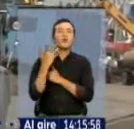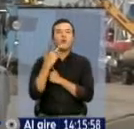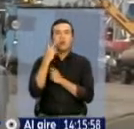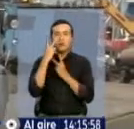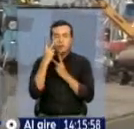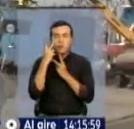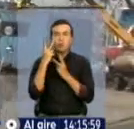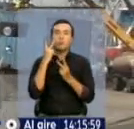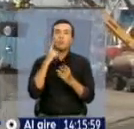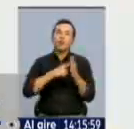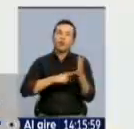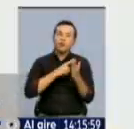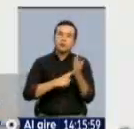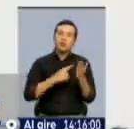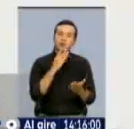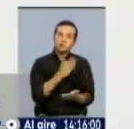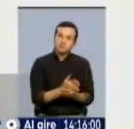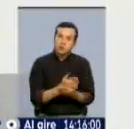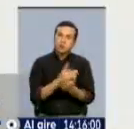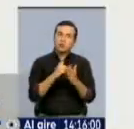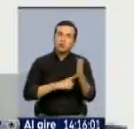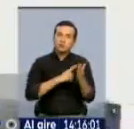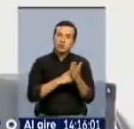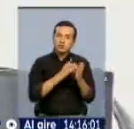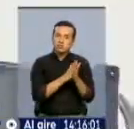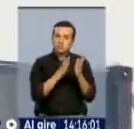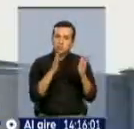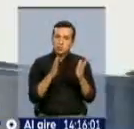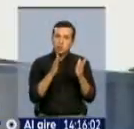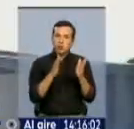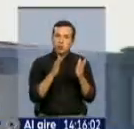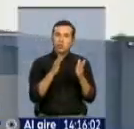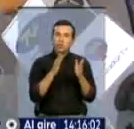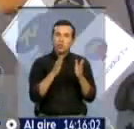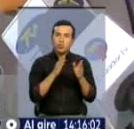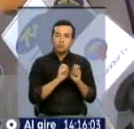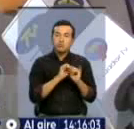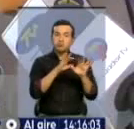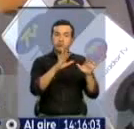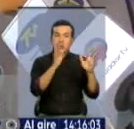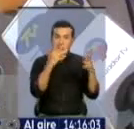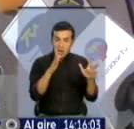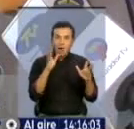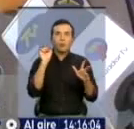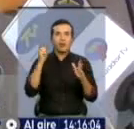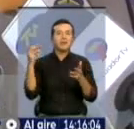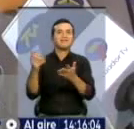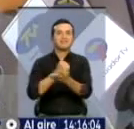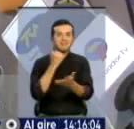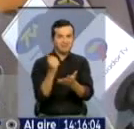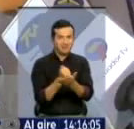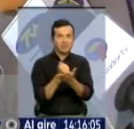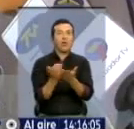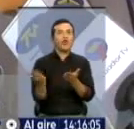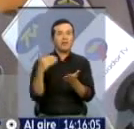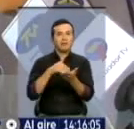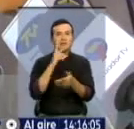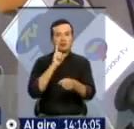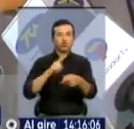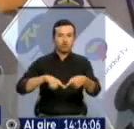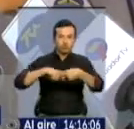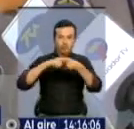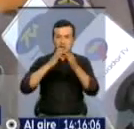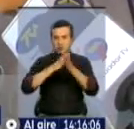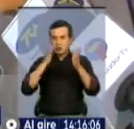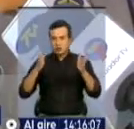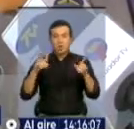que permite darle a las especies un espacio de tiempo para su reproducción natural. Y así como el Ecuador no pesca en